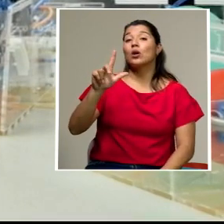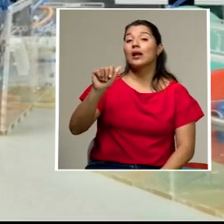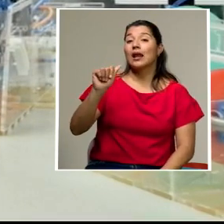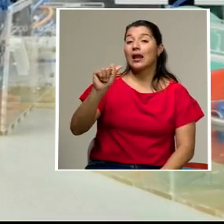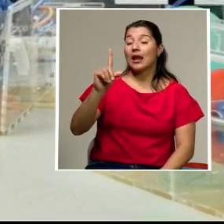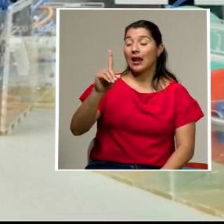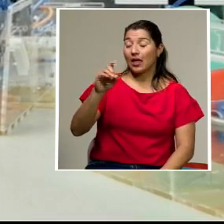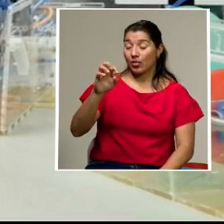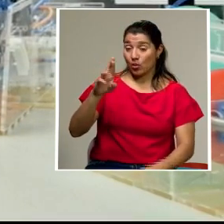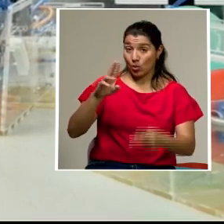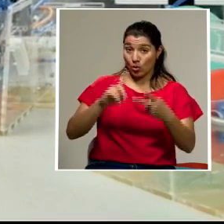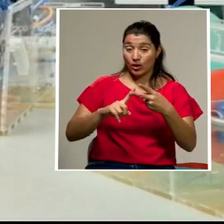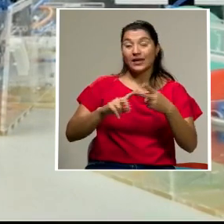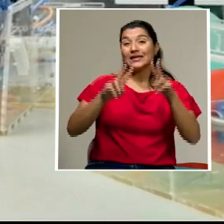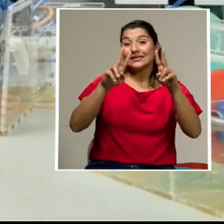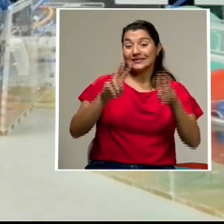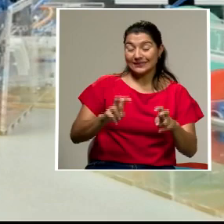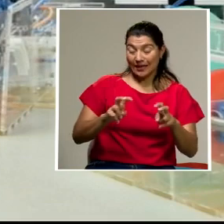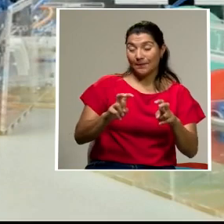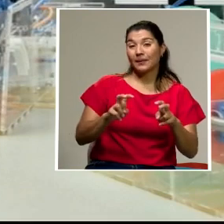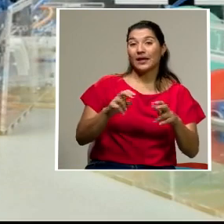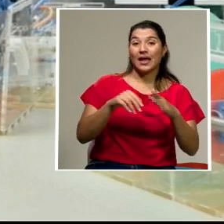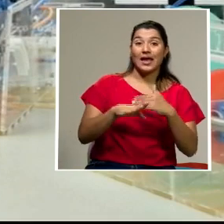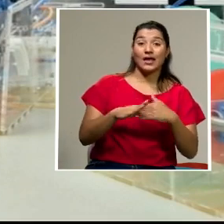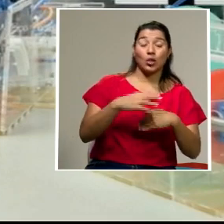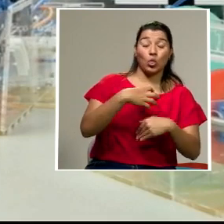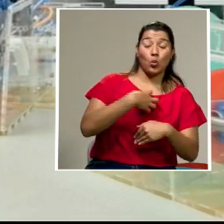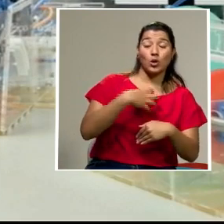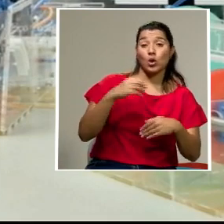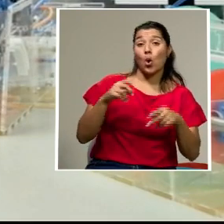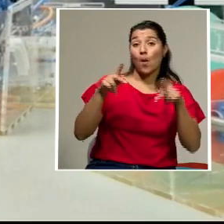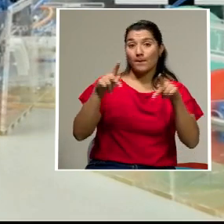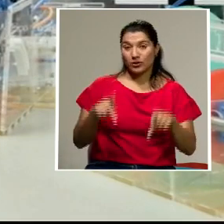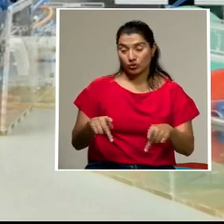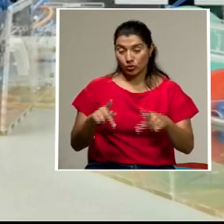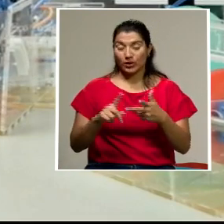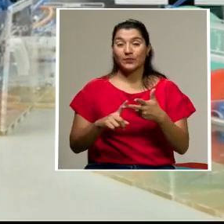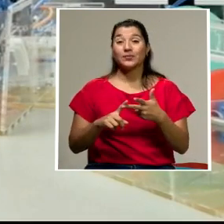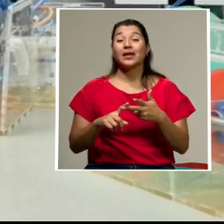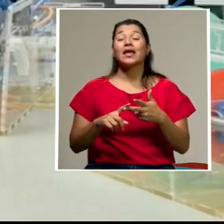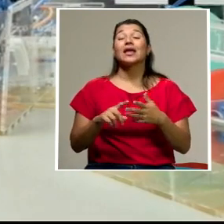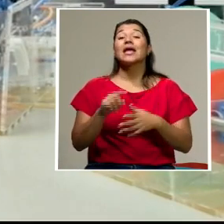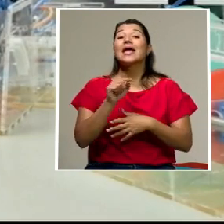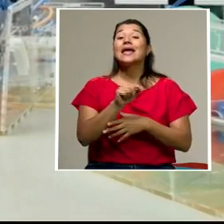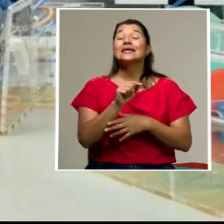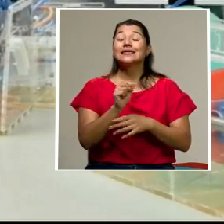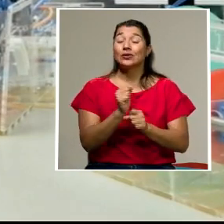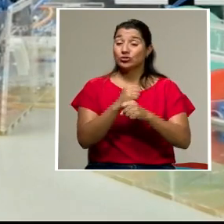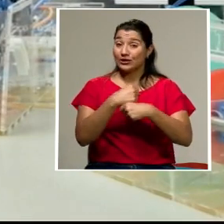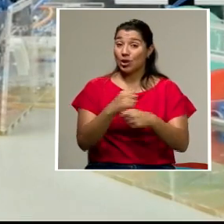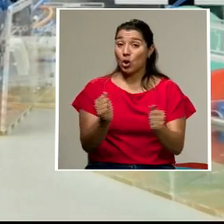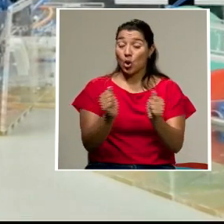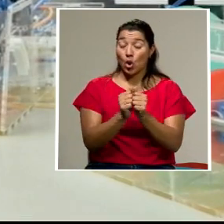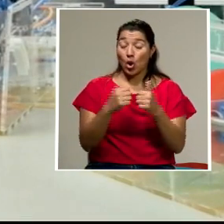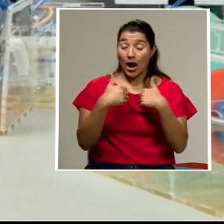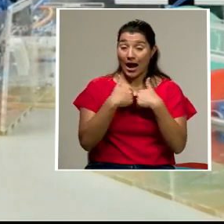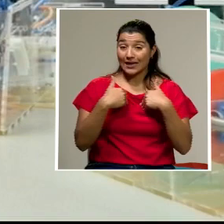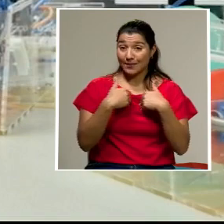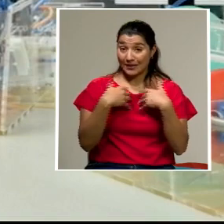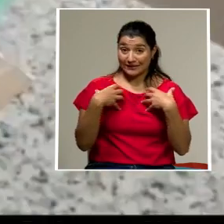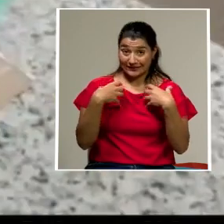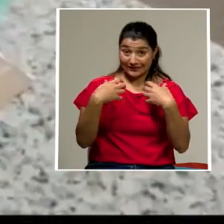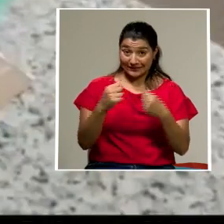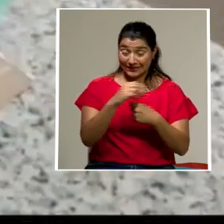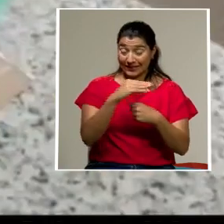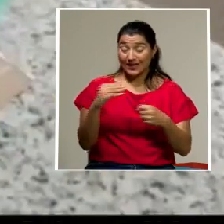pruebas clínicas o en personas. Estas pruebas que acabamos de superar se realizaron en animales sanos y con dificultades